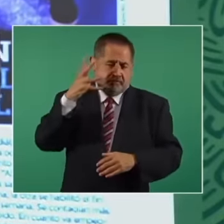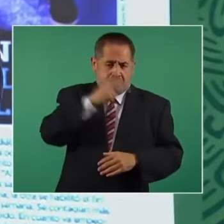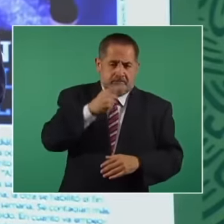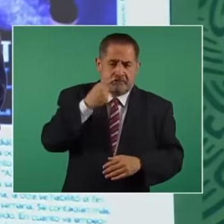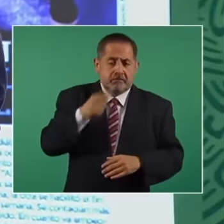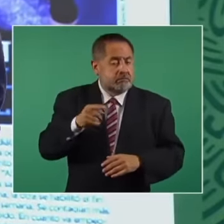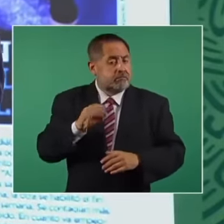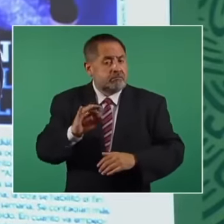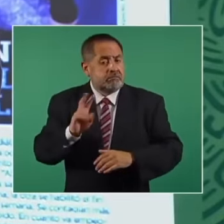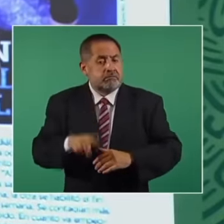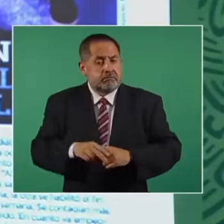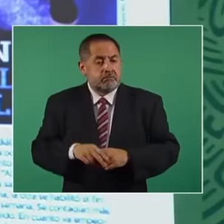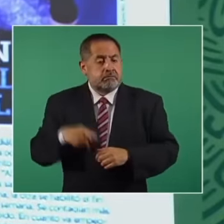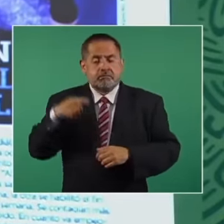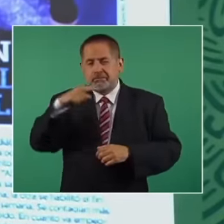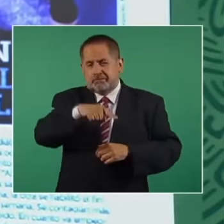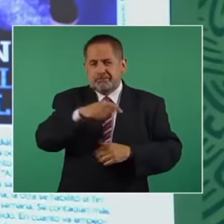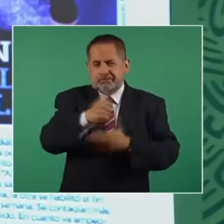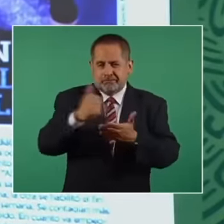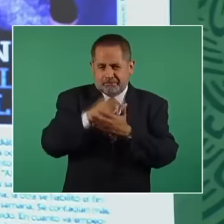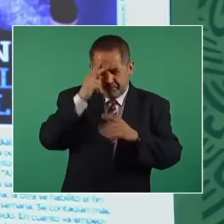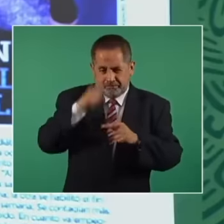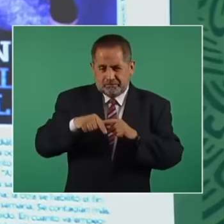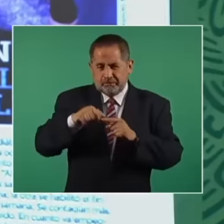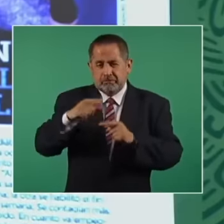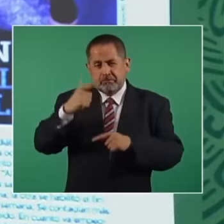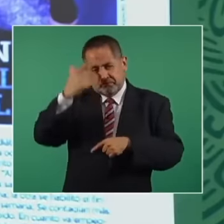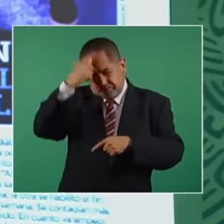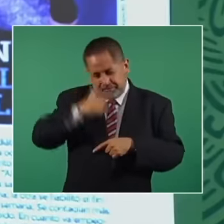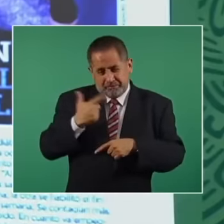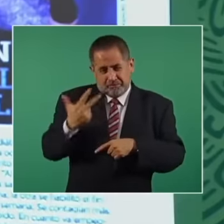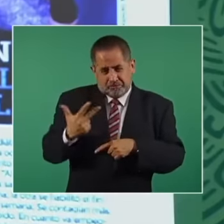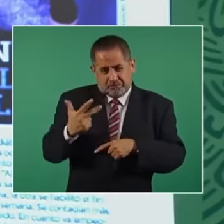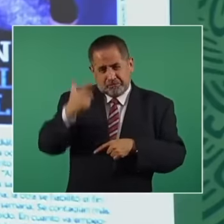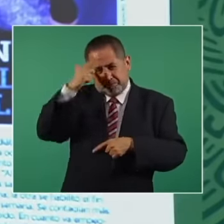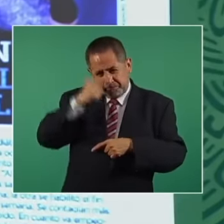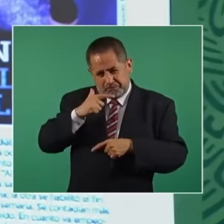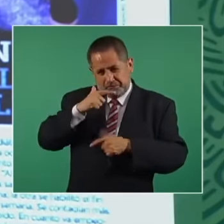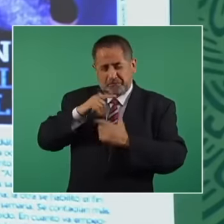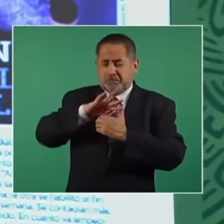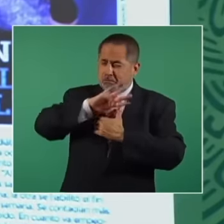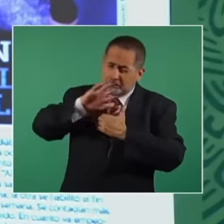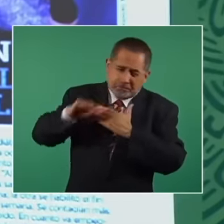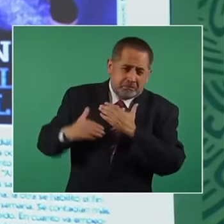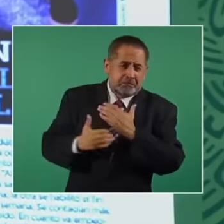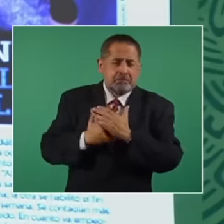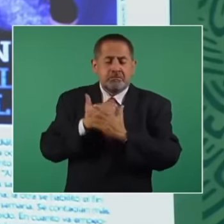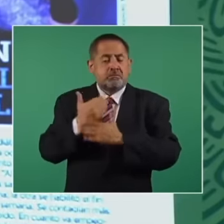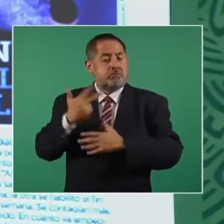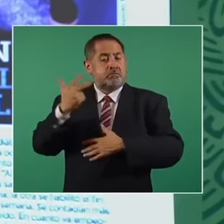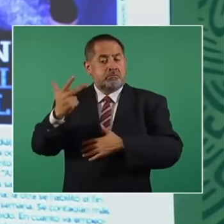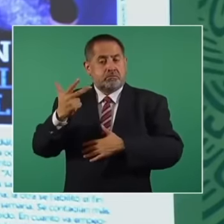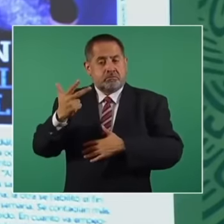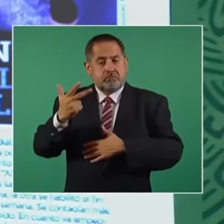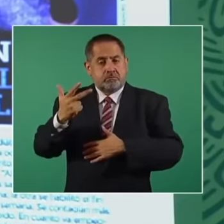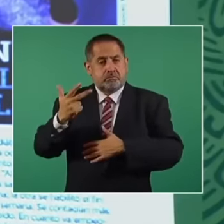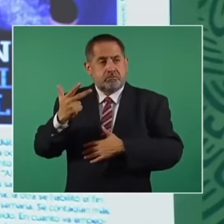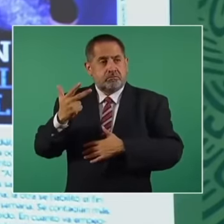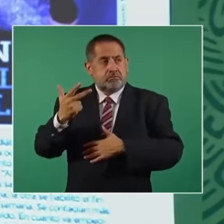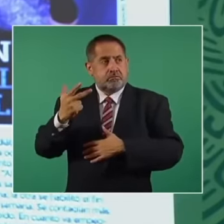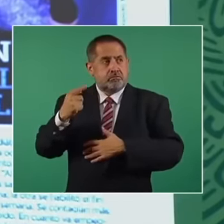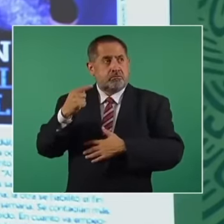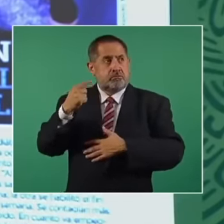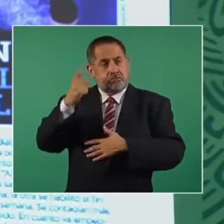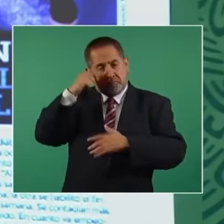a las 8 de la noche y a las 8 de la noche del día siguiente estaba